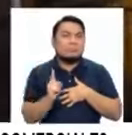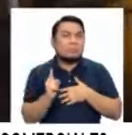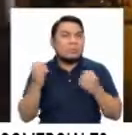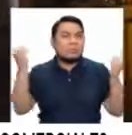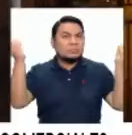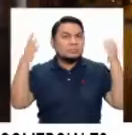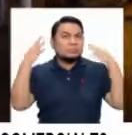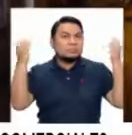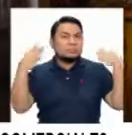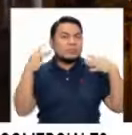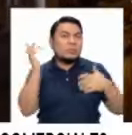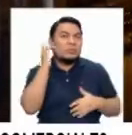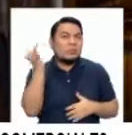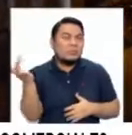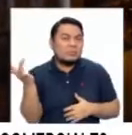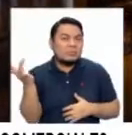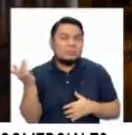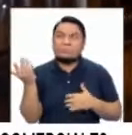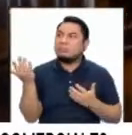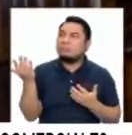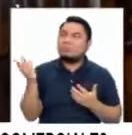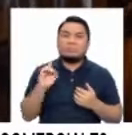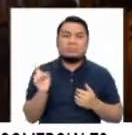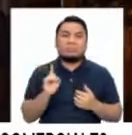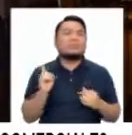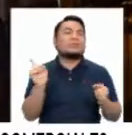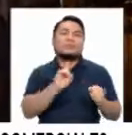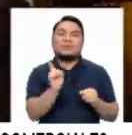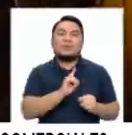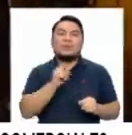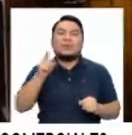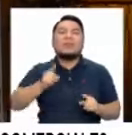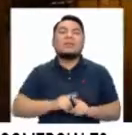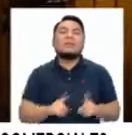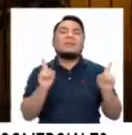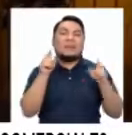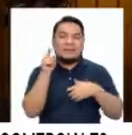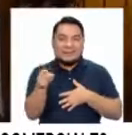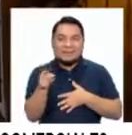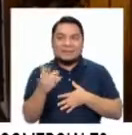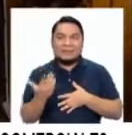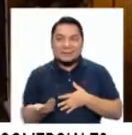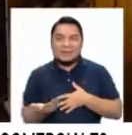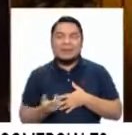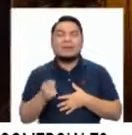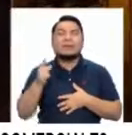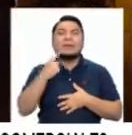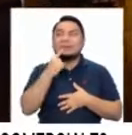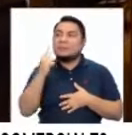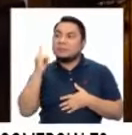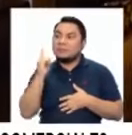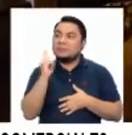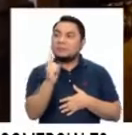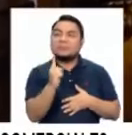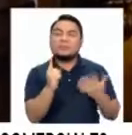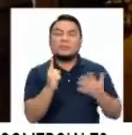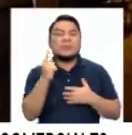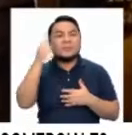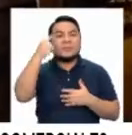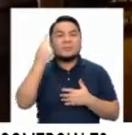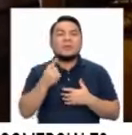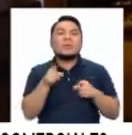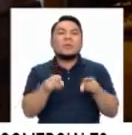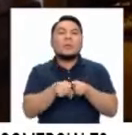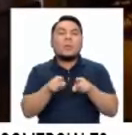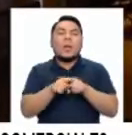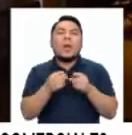o esperan algún sonido. Pero estas cabinas tienen una particularidad de... soltar una especie de aire